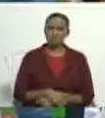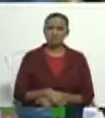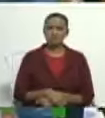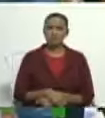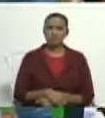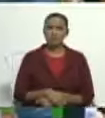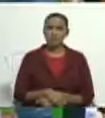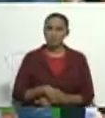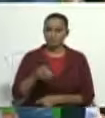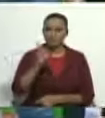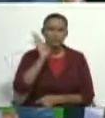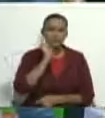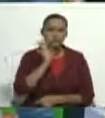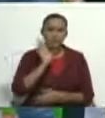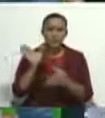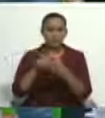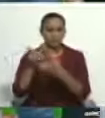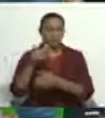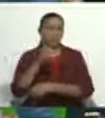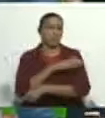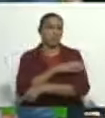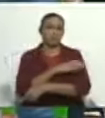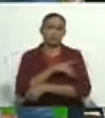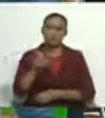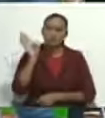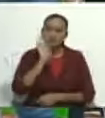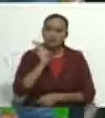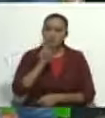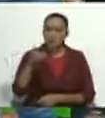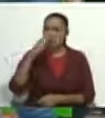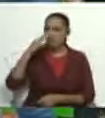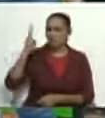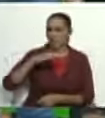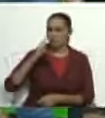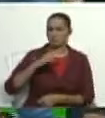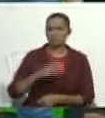Putrefacta burguesía. Podrida burguesía,